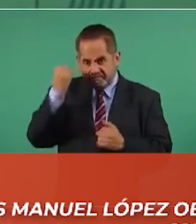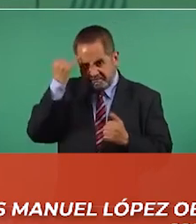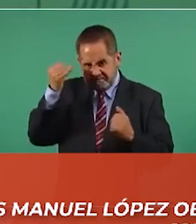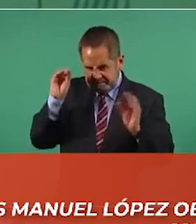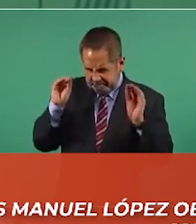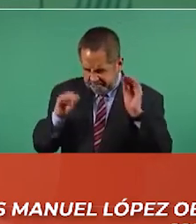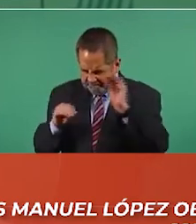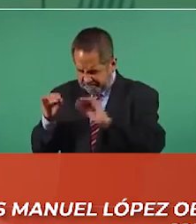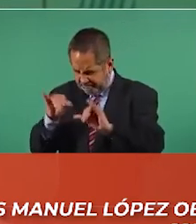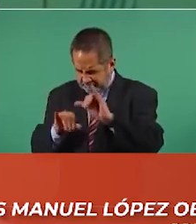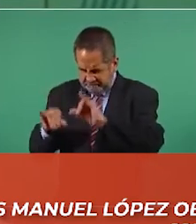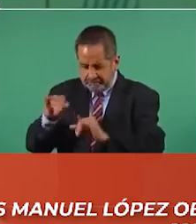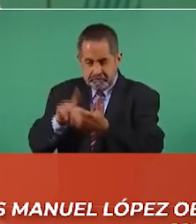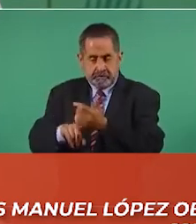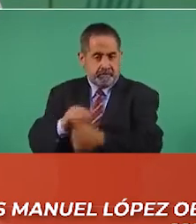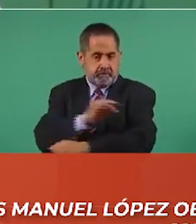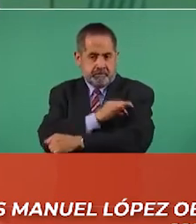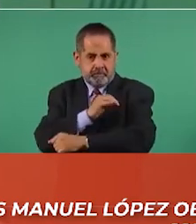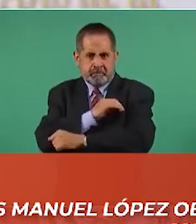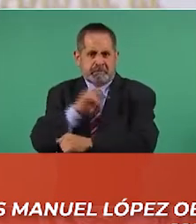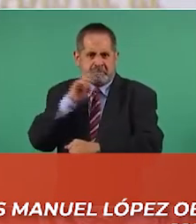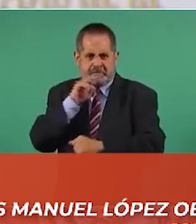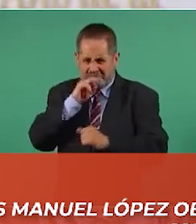fabricaron en muy poco tiempo la vacuna.